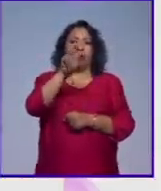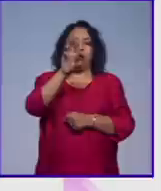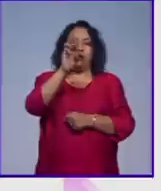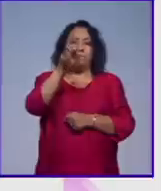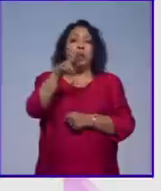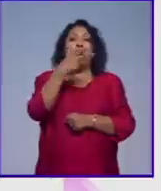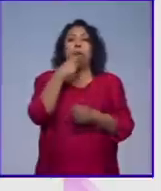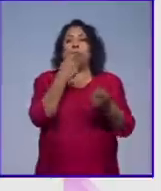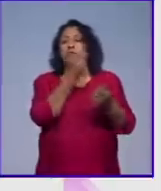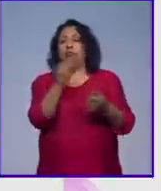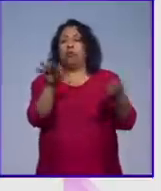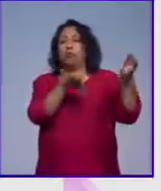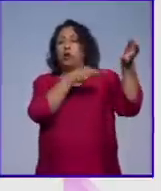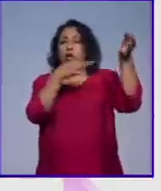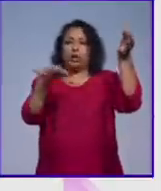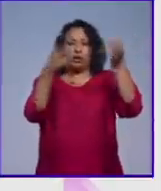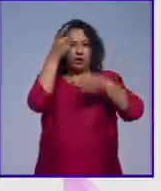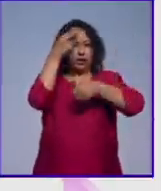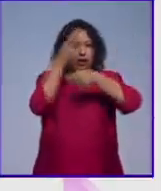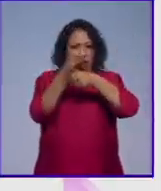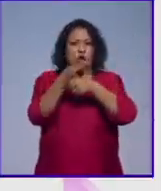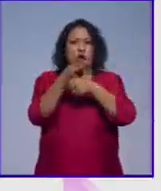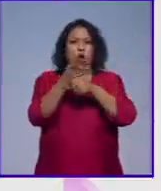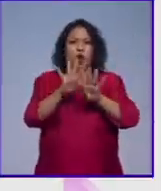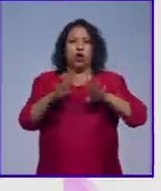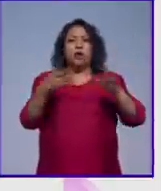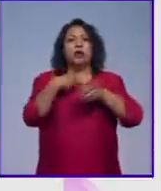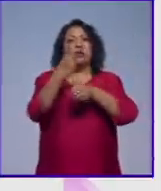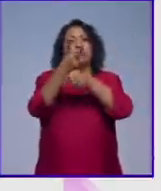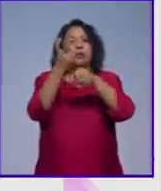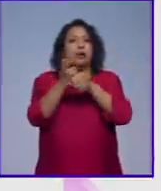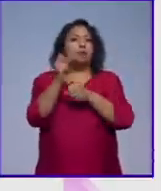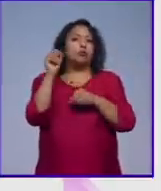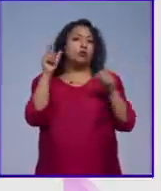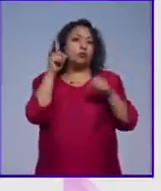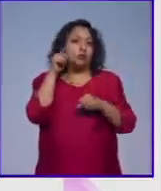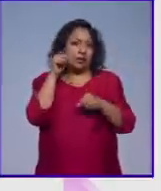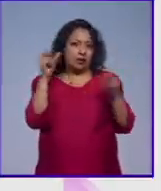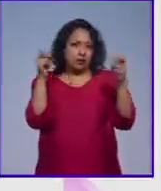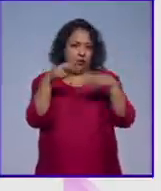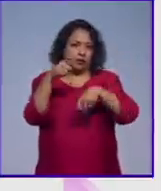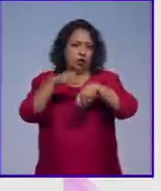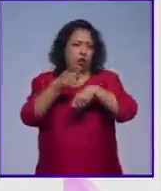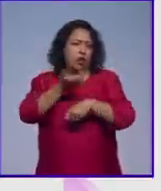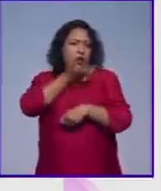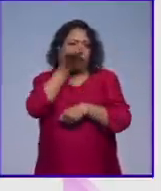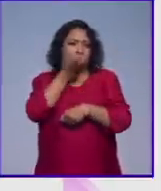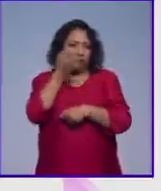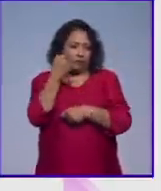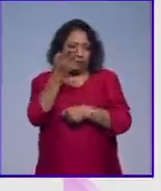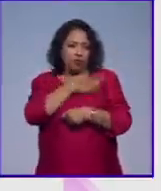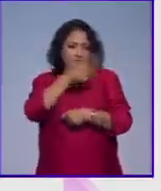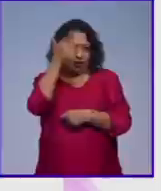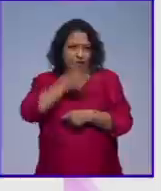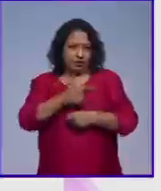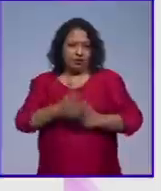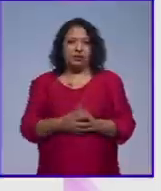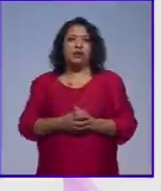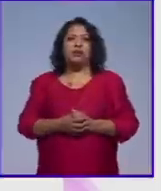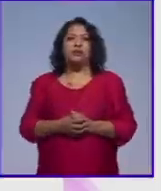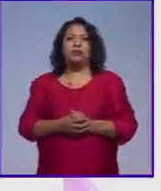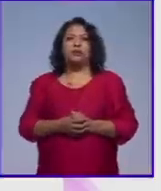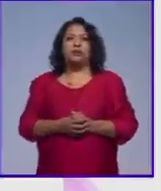grandes violinistas y directores de orquesta contemporáneos, y la invitación a que nos acompañen mañana en el horario de costumbre. Disfrútenlo, buenas noches. Buenas noches.